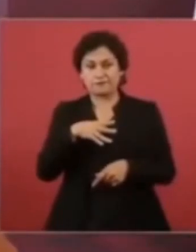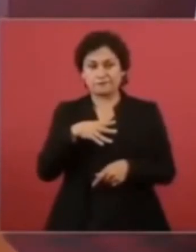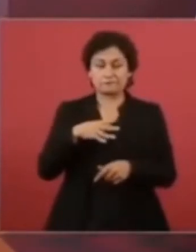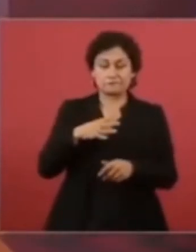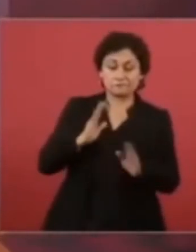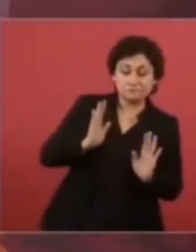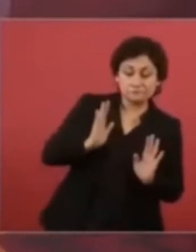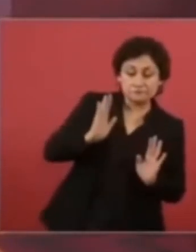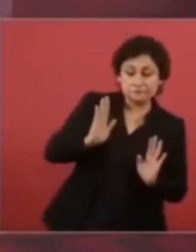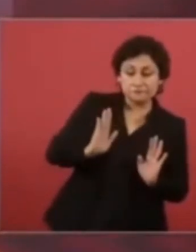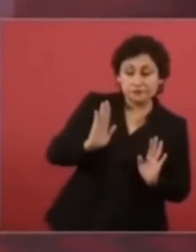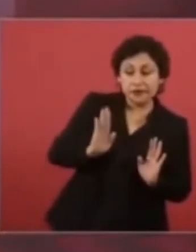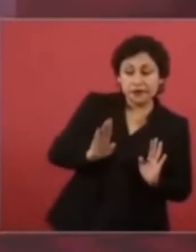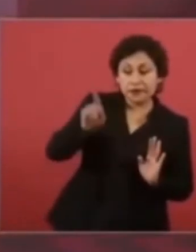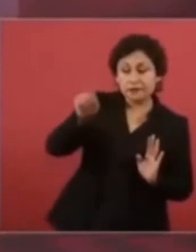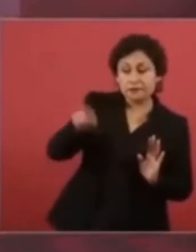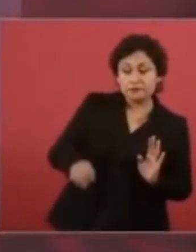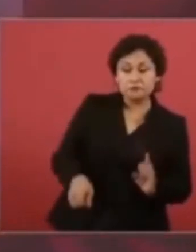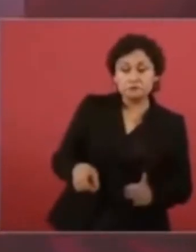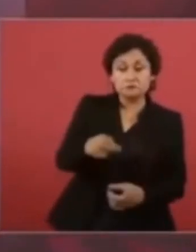decente. No,